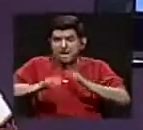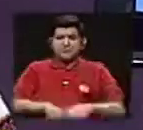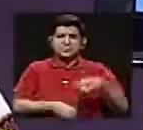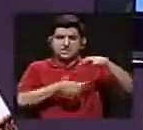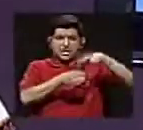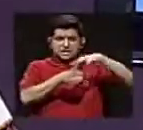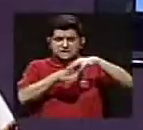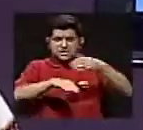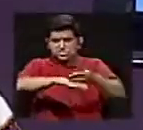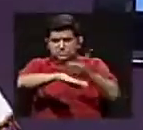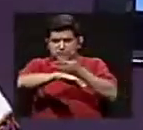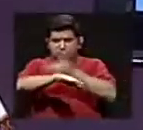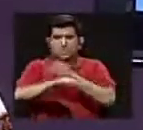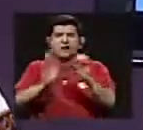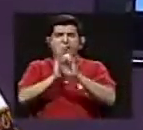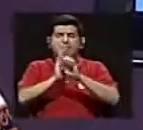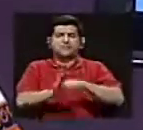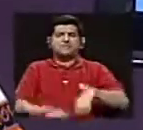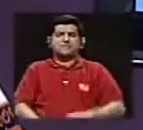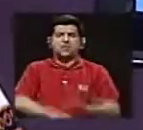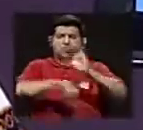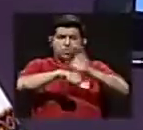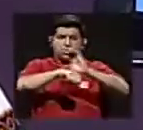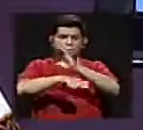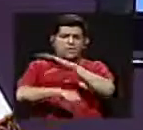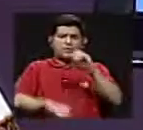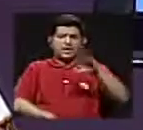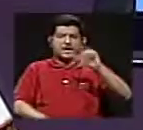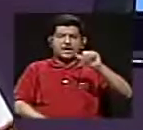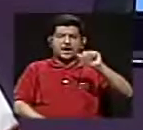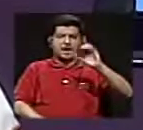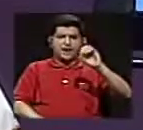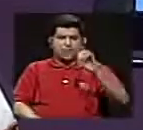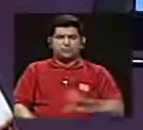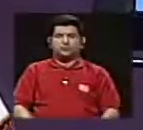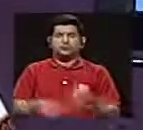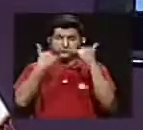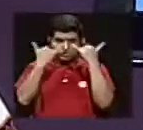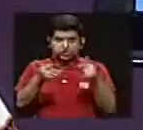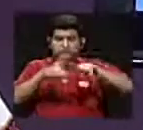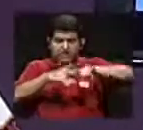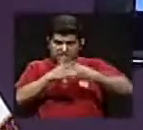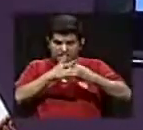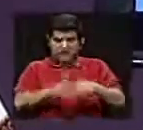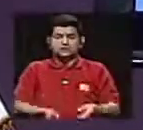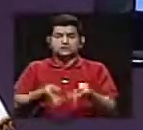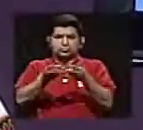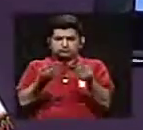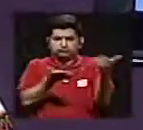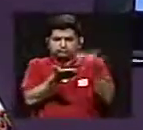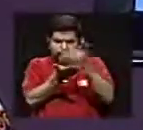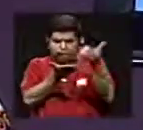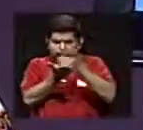cosecha crecía, como el cacao y el coco. Después de que ya comenzó a cosechar,